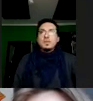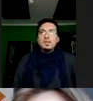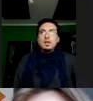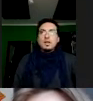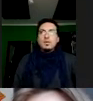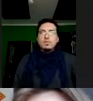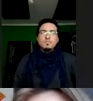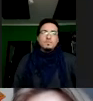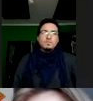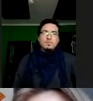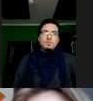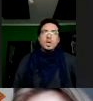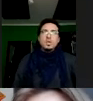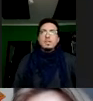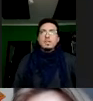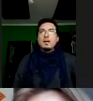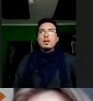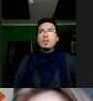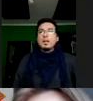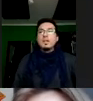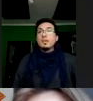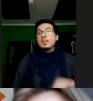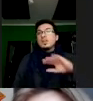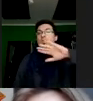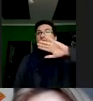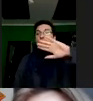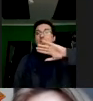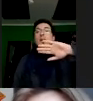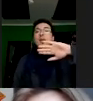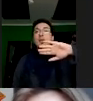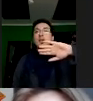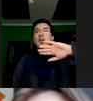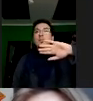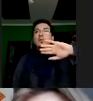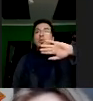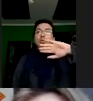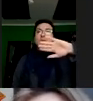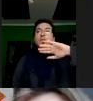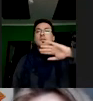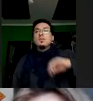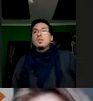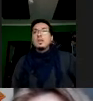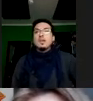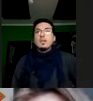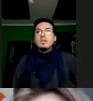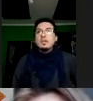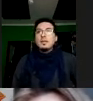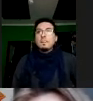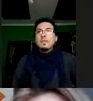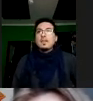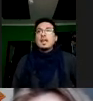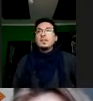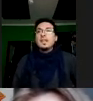se representa en el dibujo? Como aparece acá abajo, de una manera también así como bien frontal. Pero justamente es estos detalles, esta